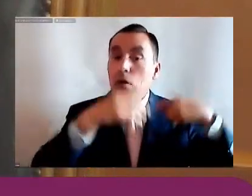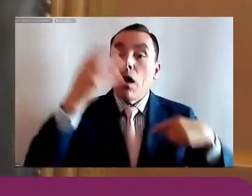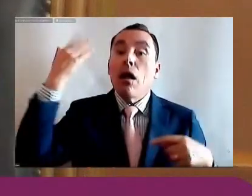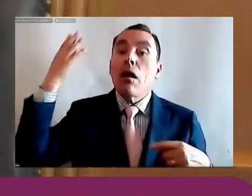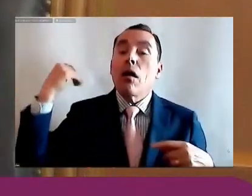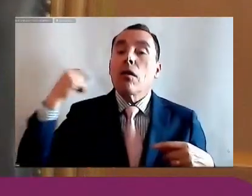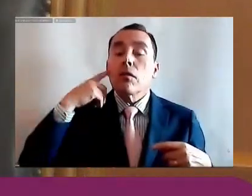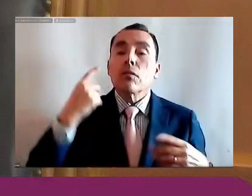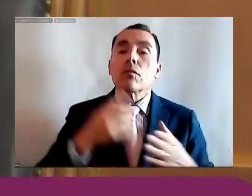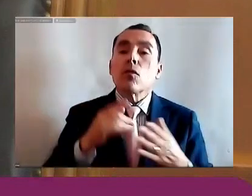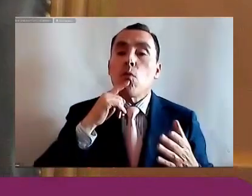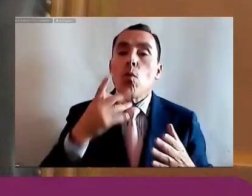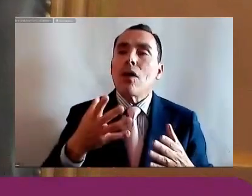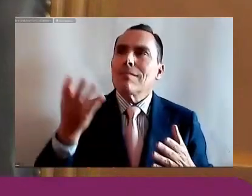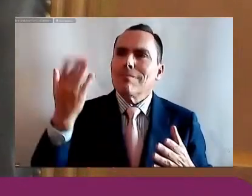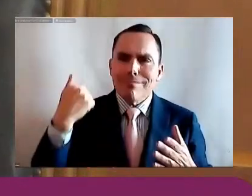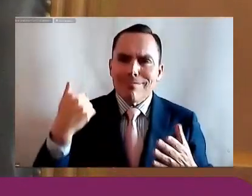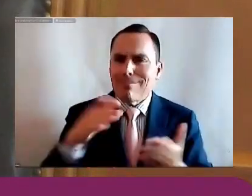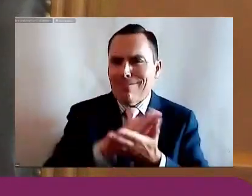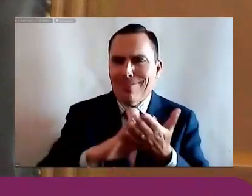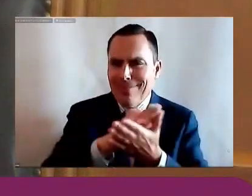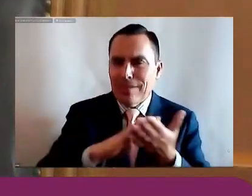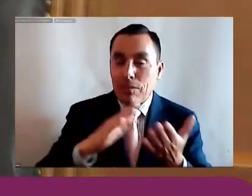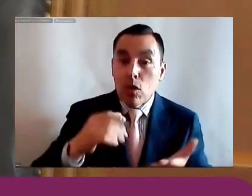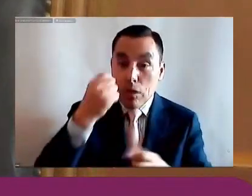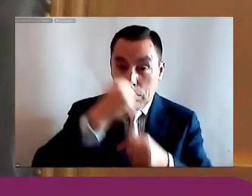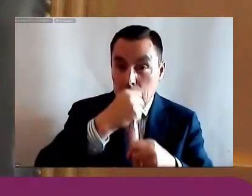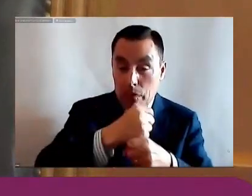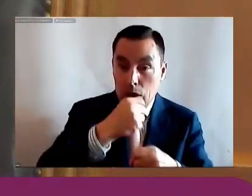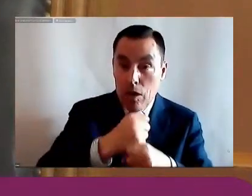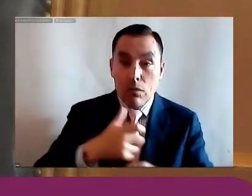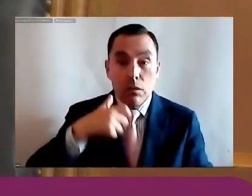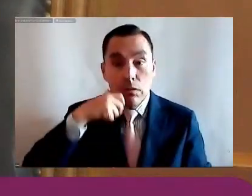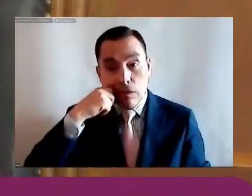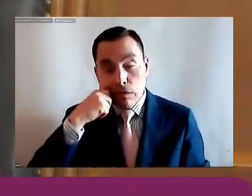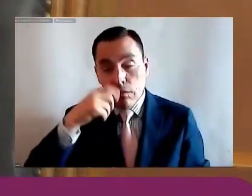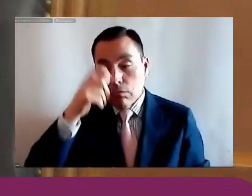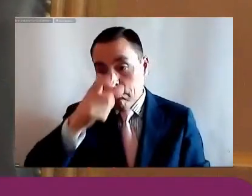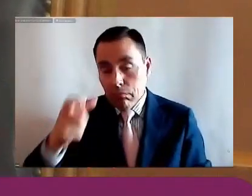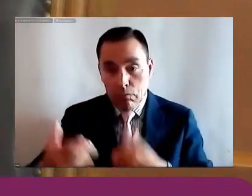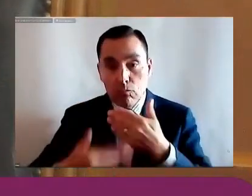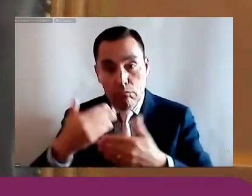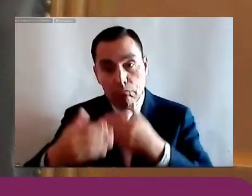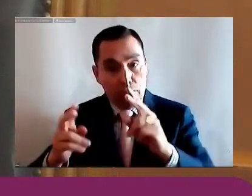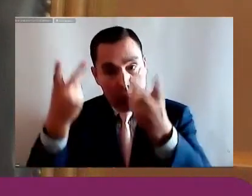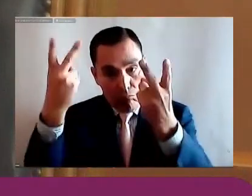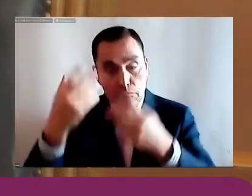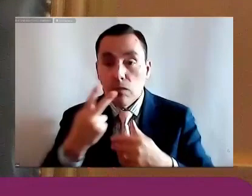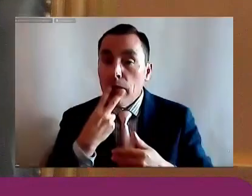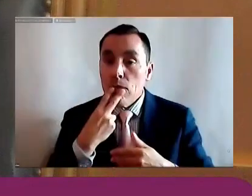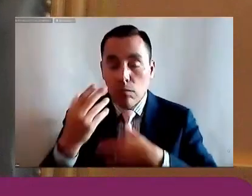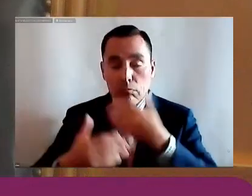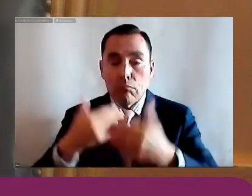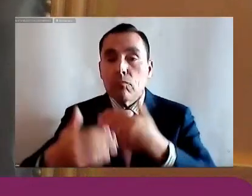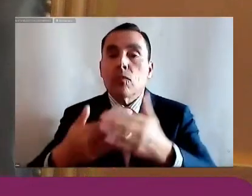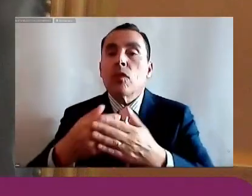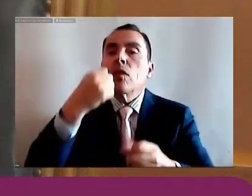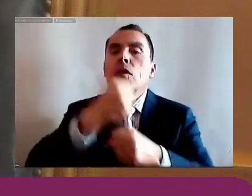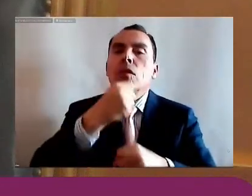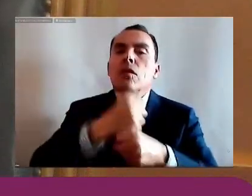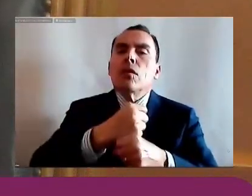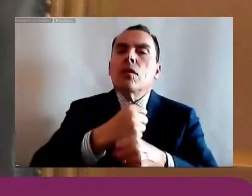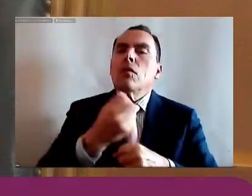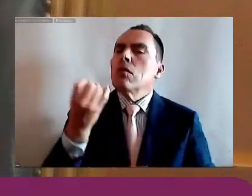Sergio, el trabajo existió con el ser humano para sobrevivir, así que cuando hablamos de trabajo estamos hablando de un tipo